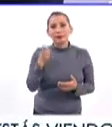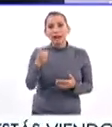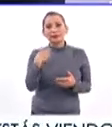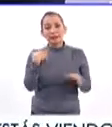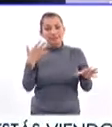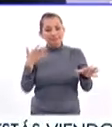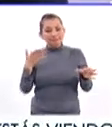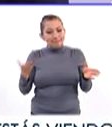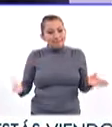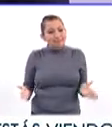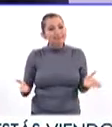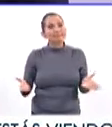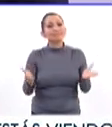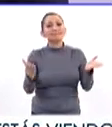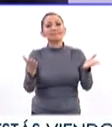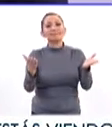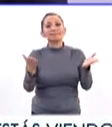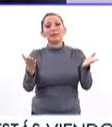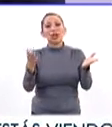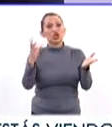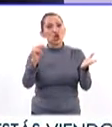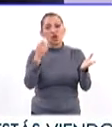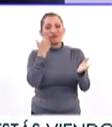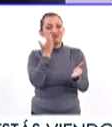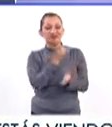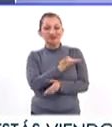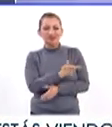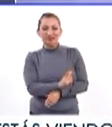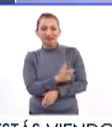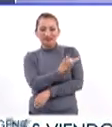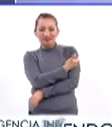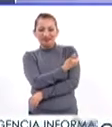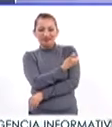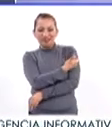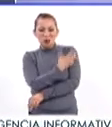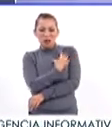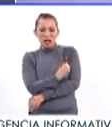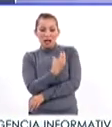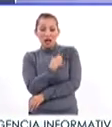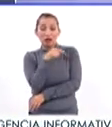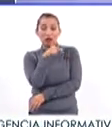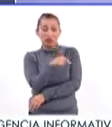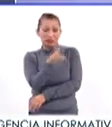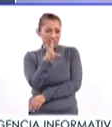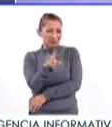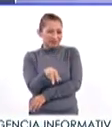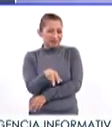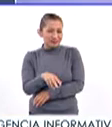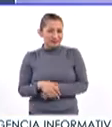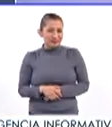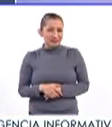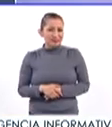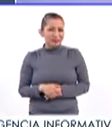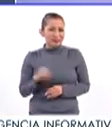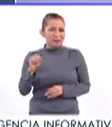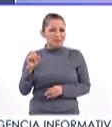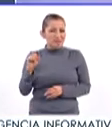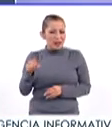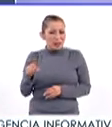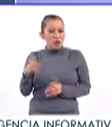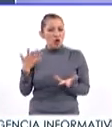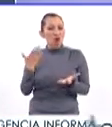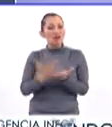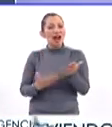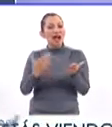este movimiento de no querer vacunar a nuestros hijos es en cierta forma parte de